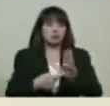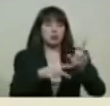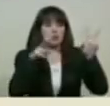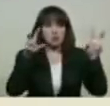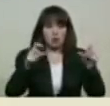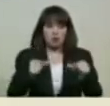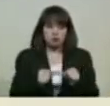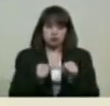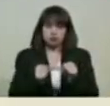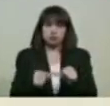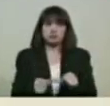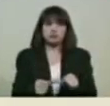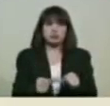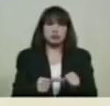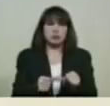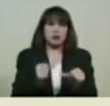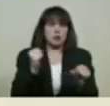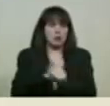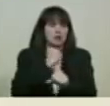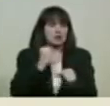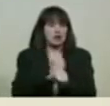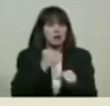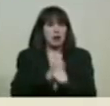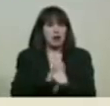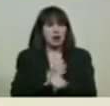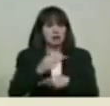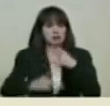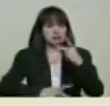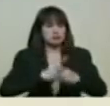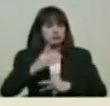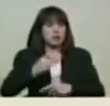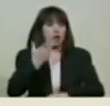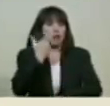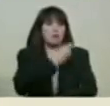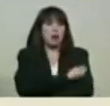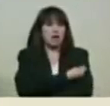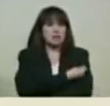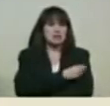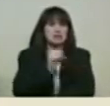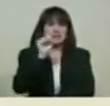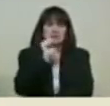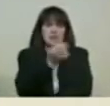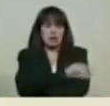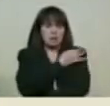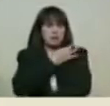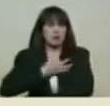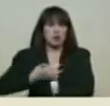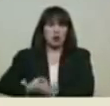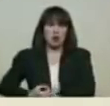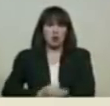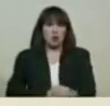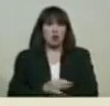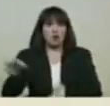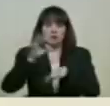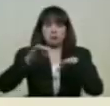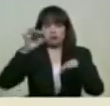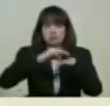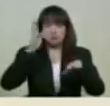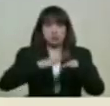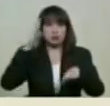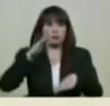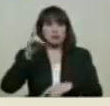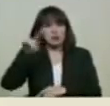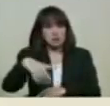darle continuidad al plan de vacunación en sarampión, en difteria y en malaria. Haremos